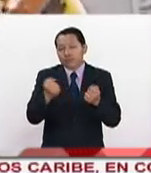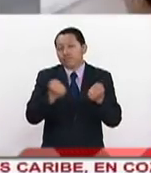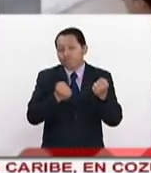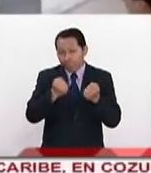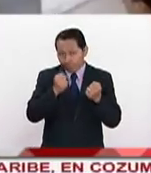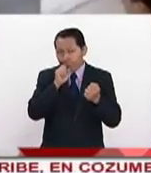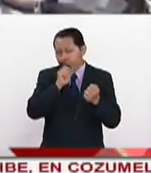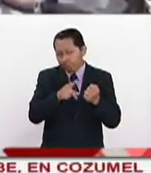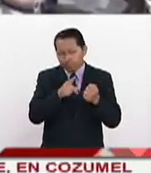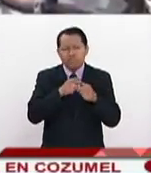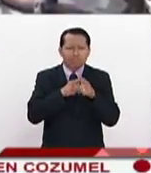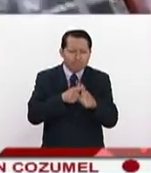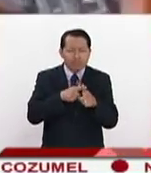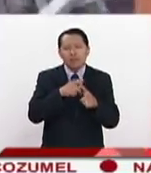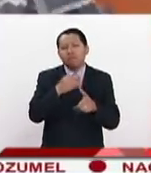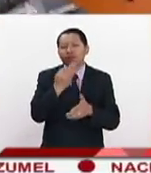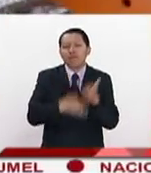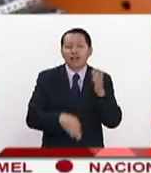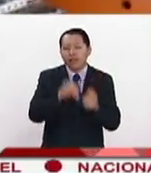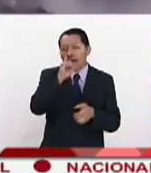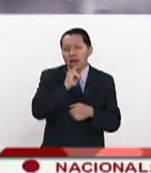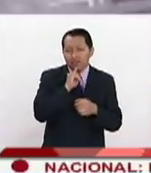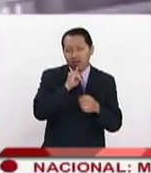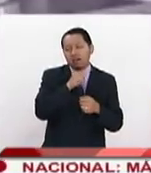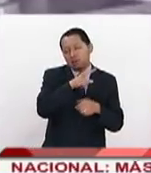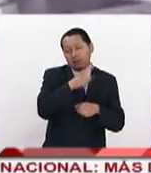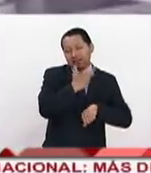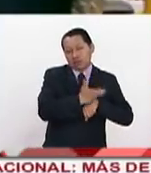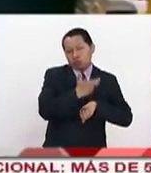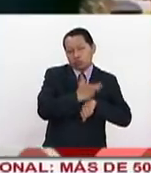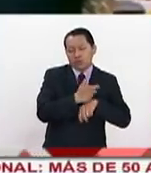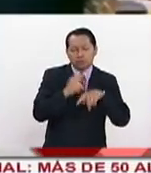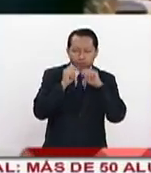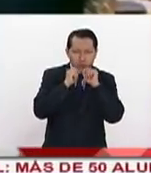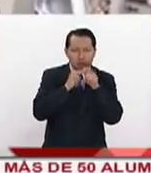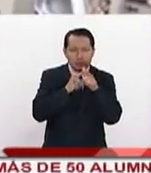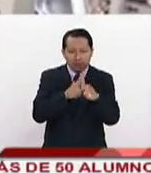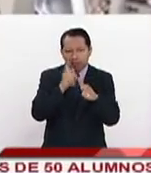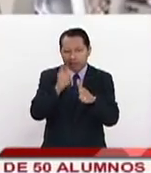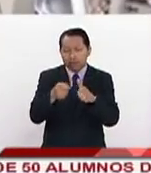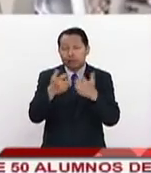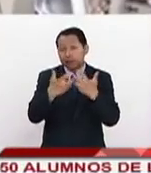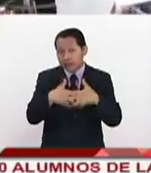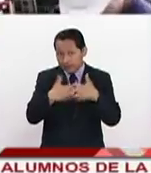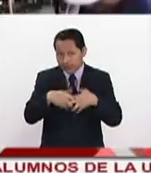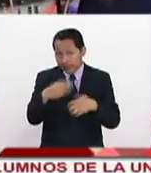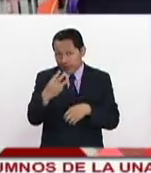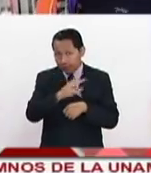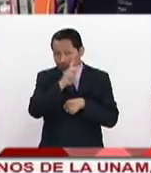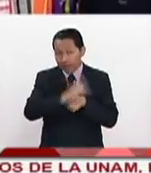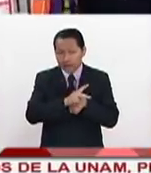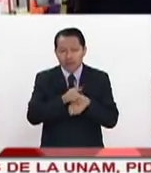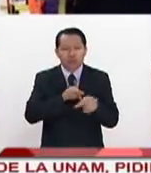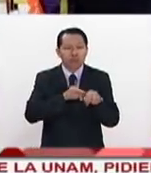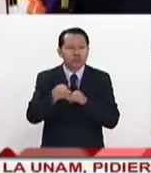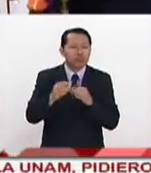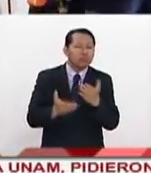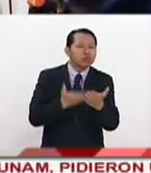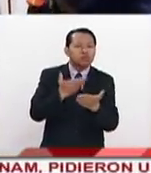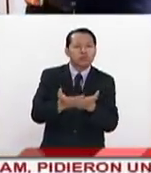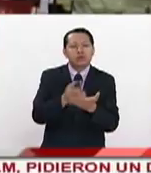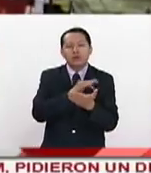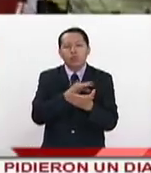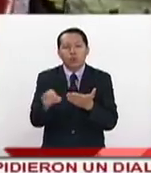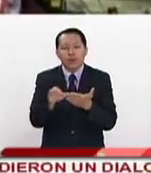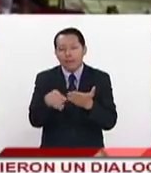avanza pese a la ausencia del jefe negociador estadounidense. Dijo que las industrias de los 3 países trabajan en generar propuestas,